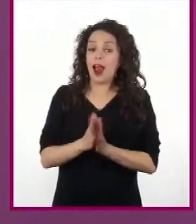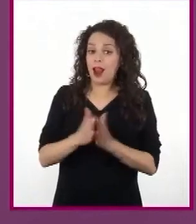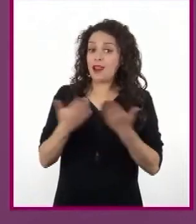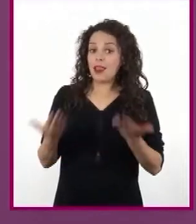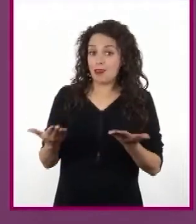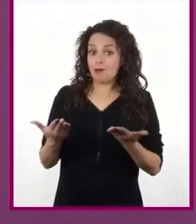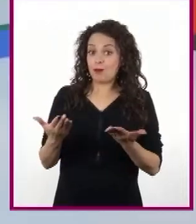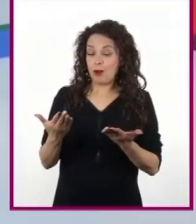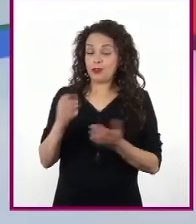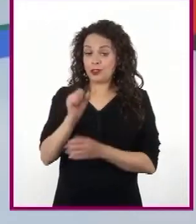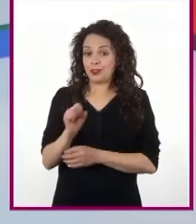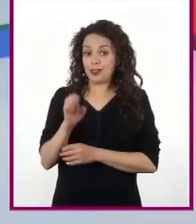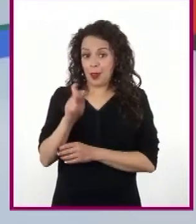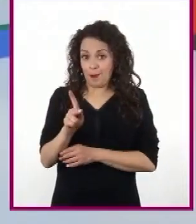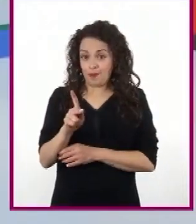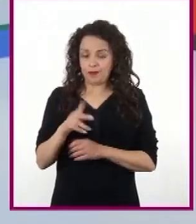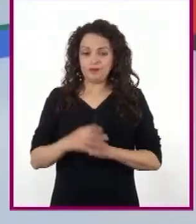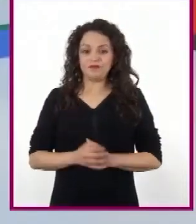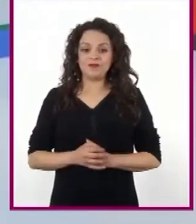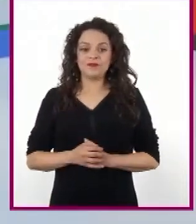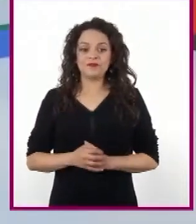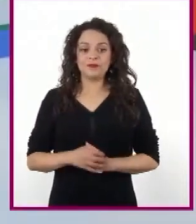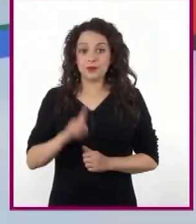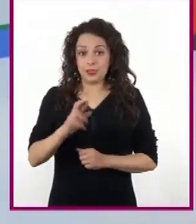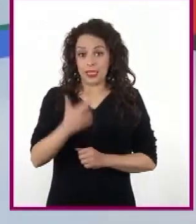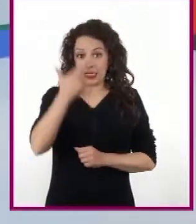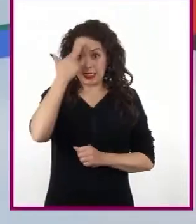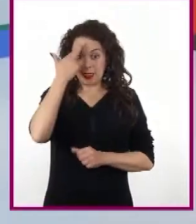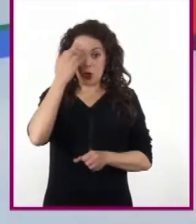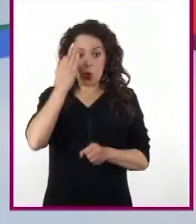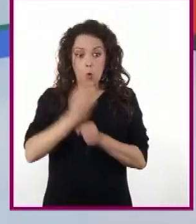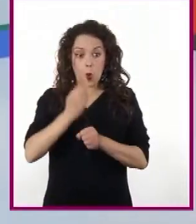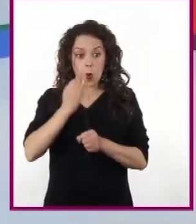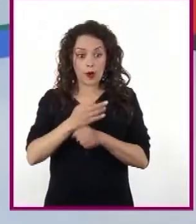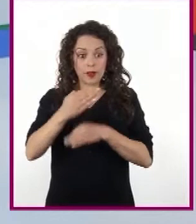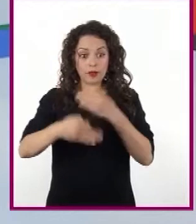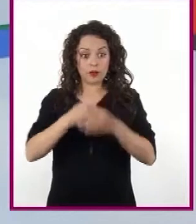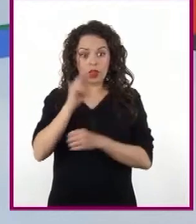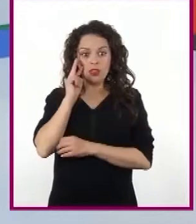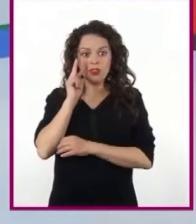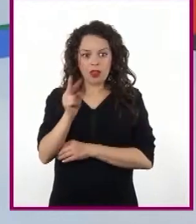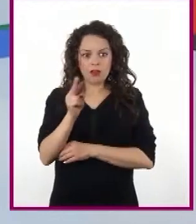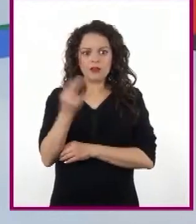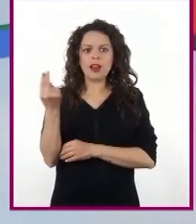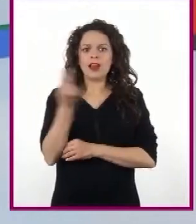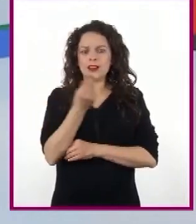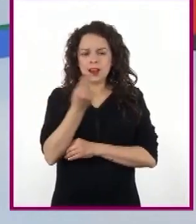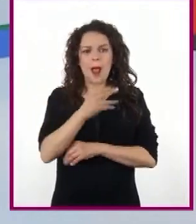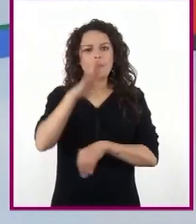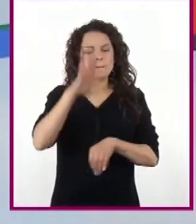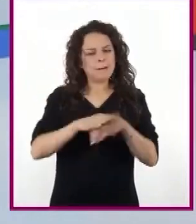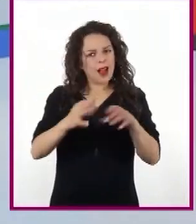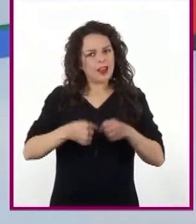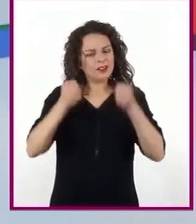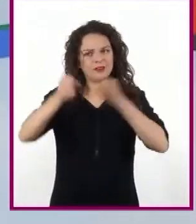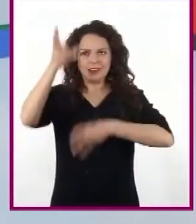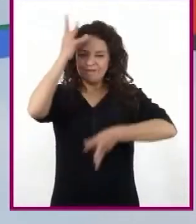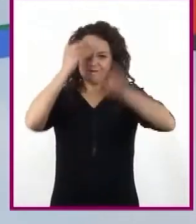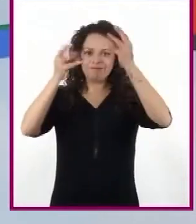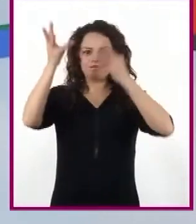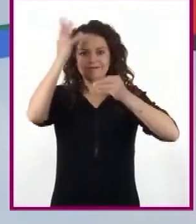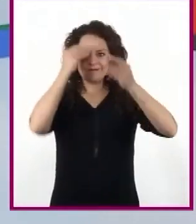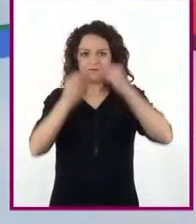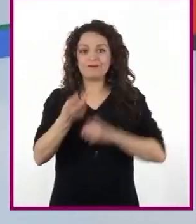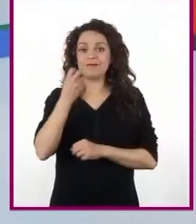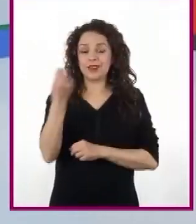texto. Recuerden que todo lo que vean en esta sesión es para reforzar su conocimiento, así que les recomiendo llevar